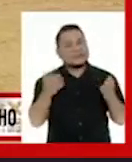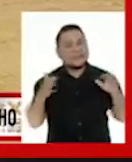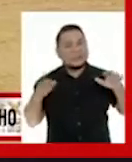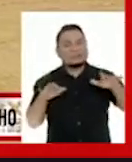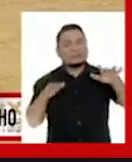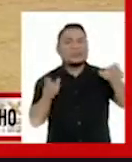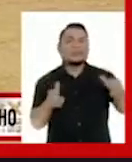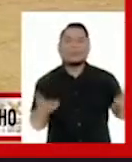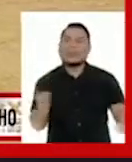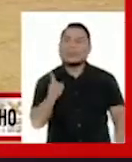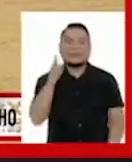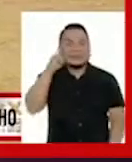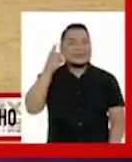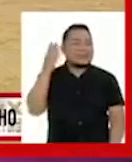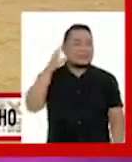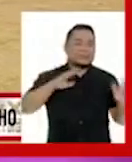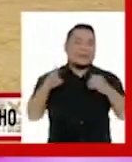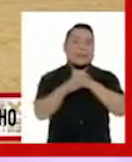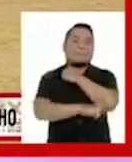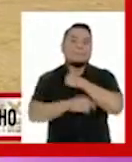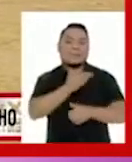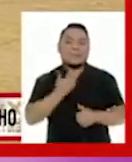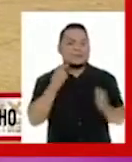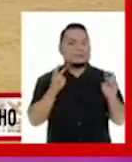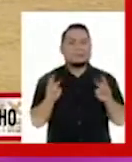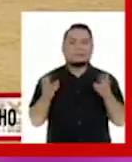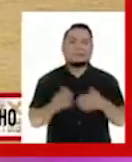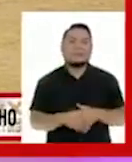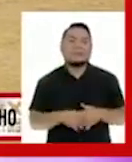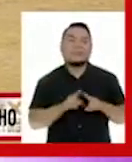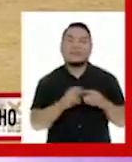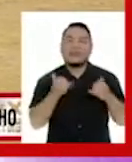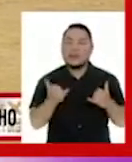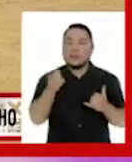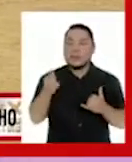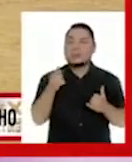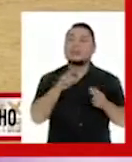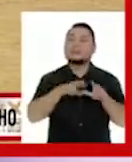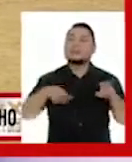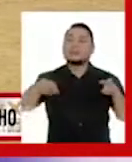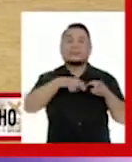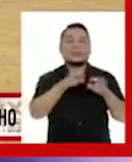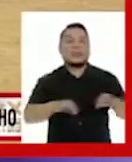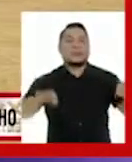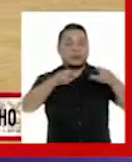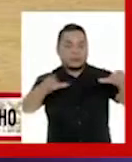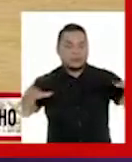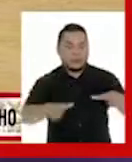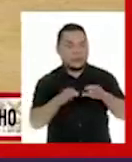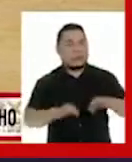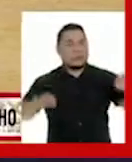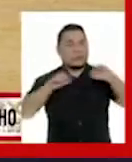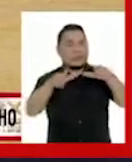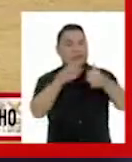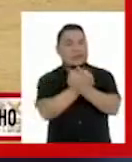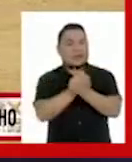Ollanta Humala, de quien allá había logrado la presidencia del país en similares condiciones que Castillo, venciendo en